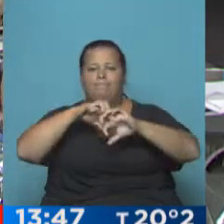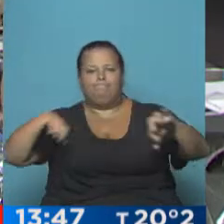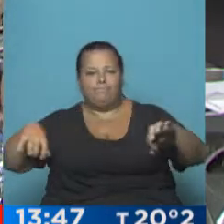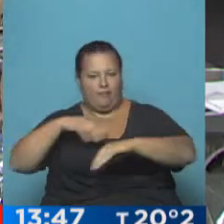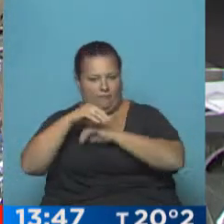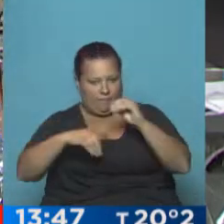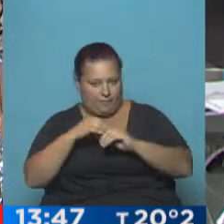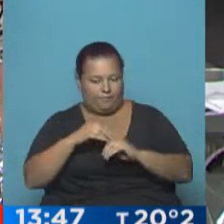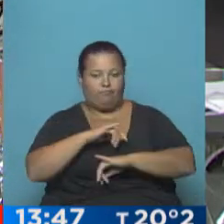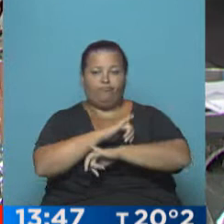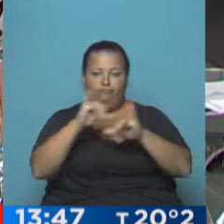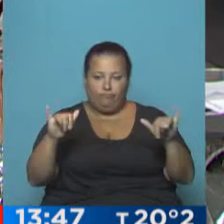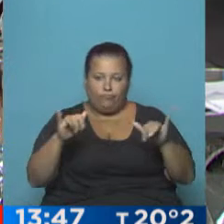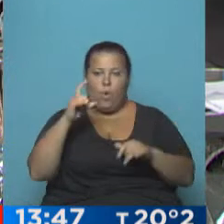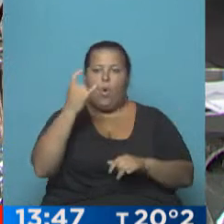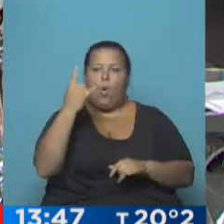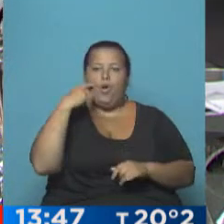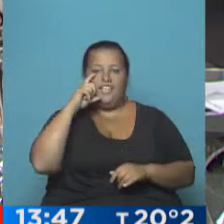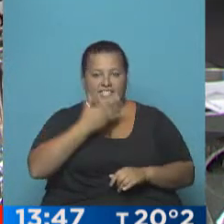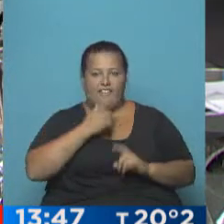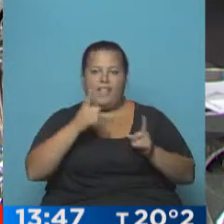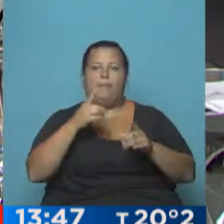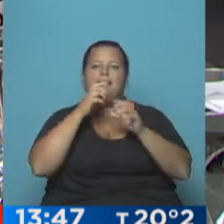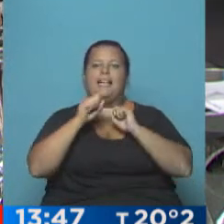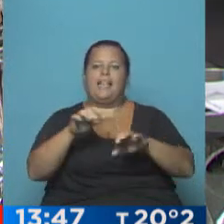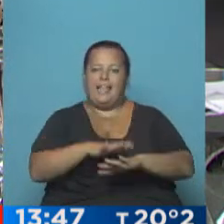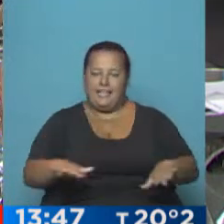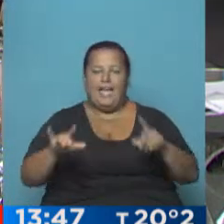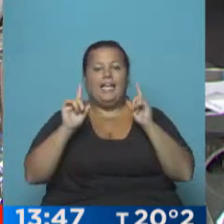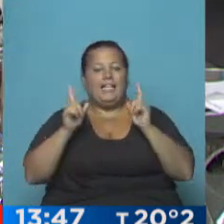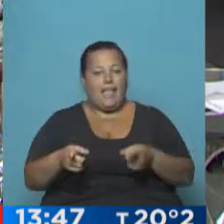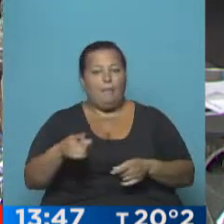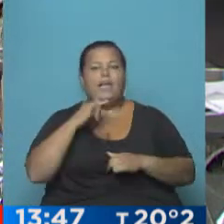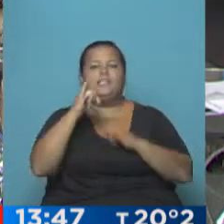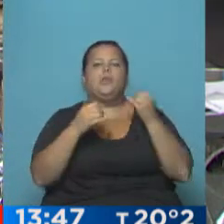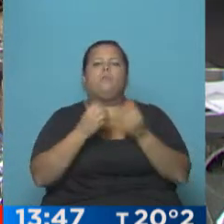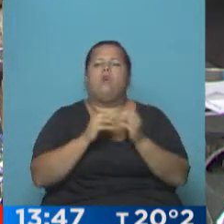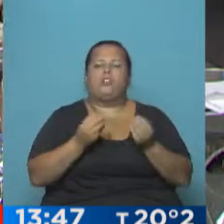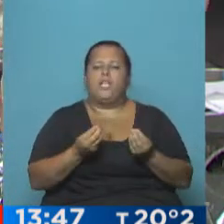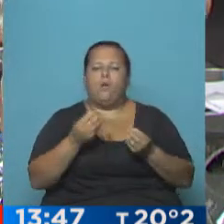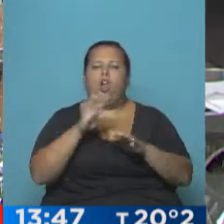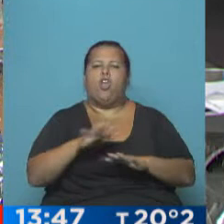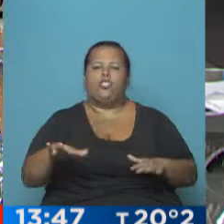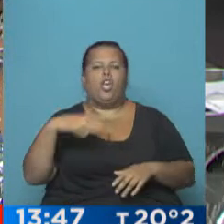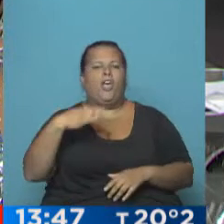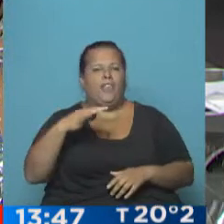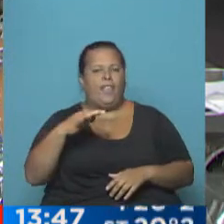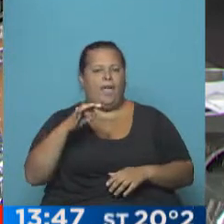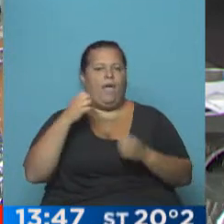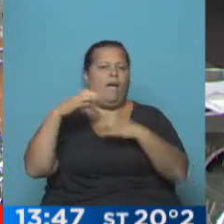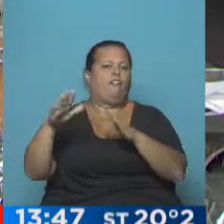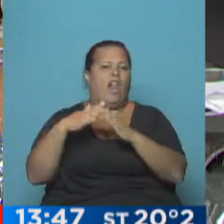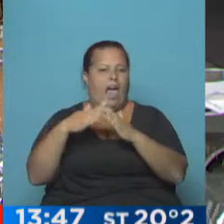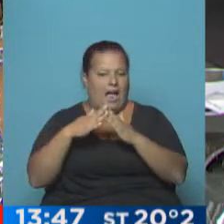de su familia. Lo dio a conocer UNICEF y también la Secretaría de la Niñez, que también indicó los motivos por los cuales los chicos deben dejar sus